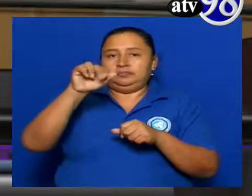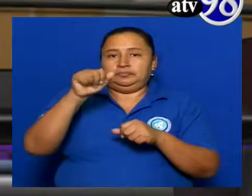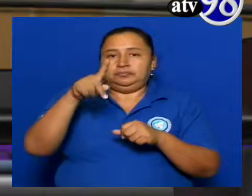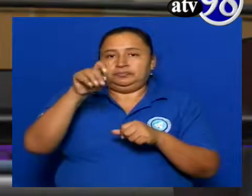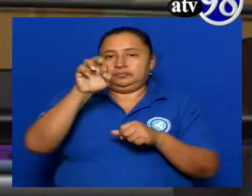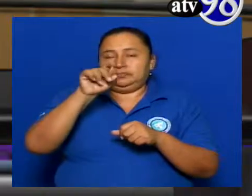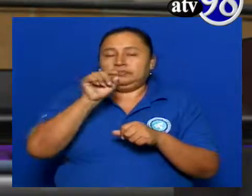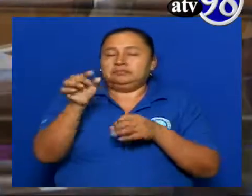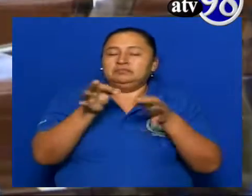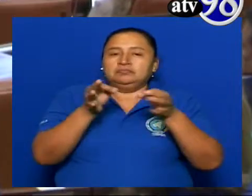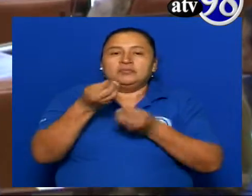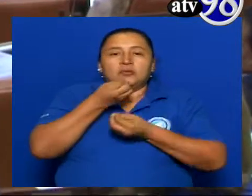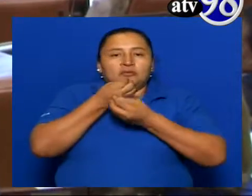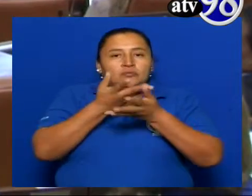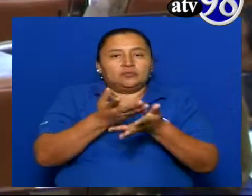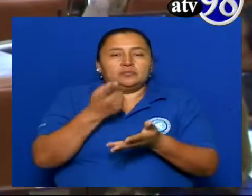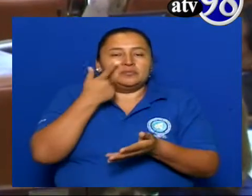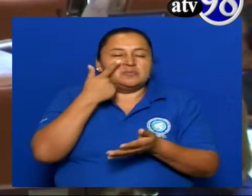información.